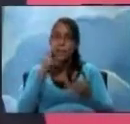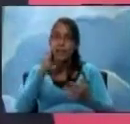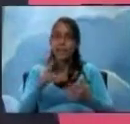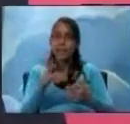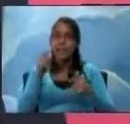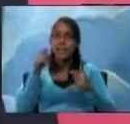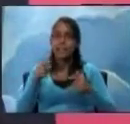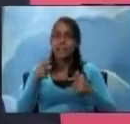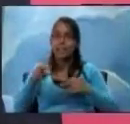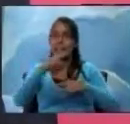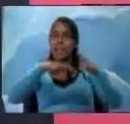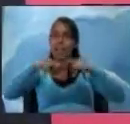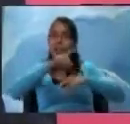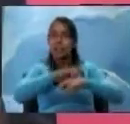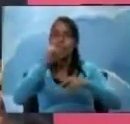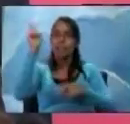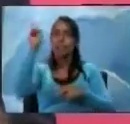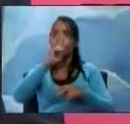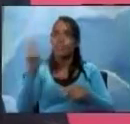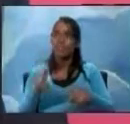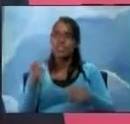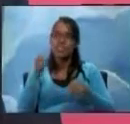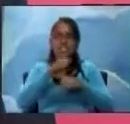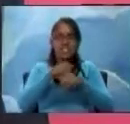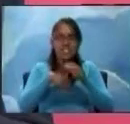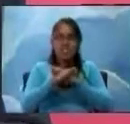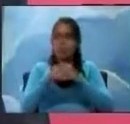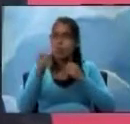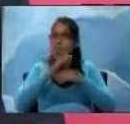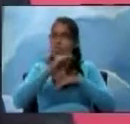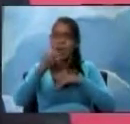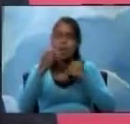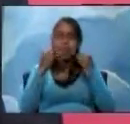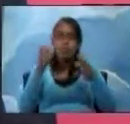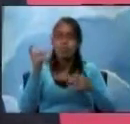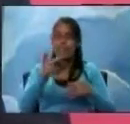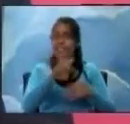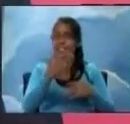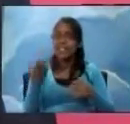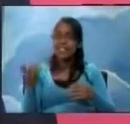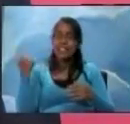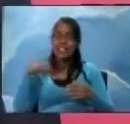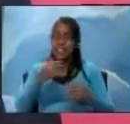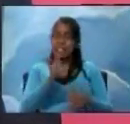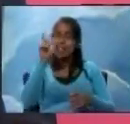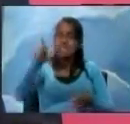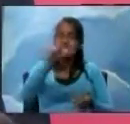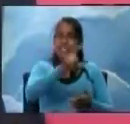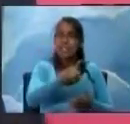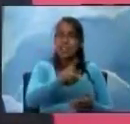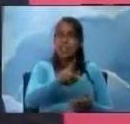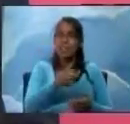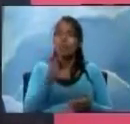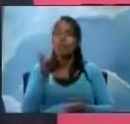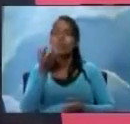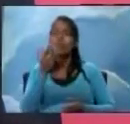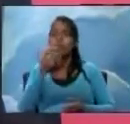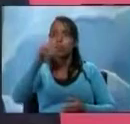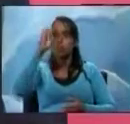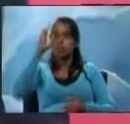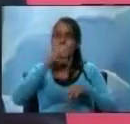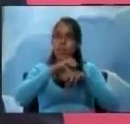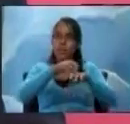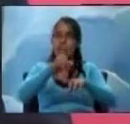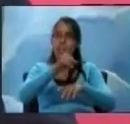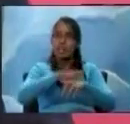cuenta, aquí alrededor de Venezuela, sin ir muy lejos, hay mucha gente que padece necesidades. Por ejemplo, Dios me